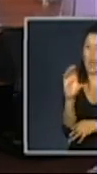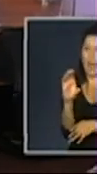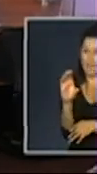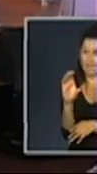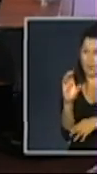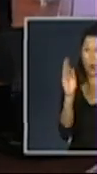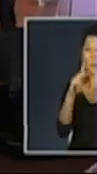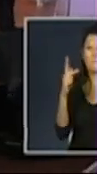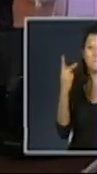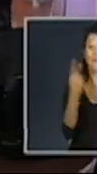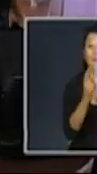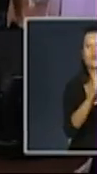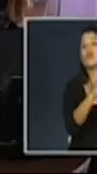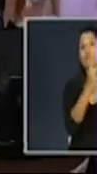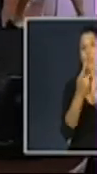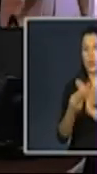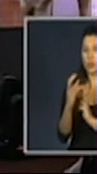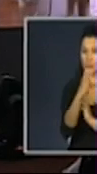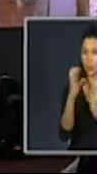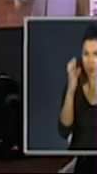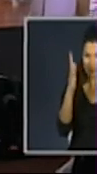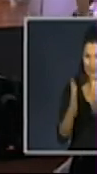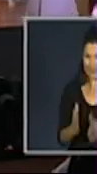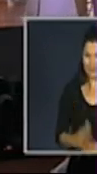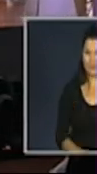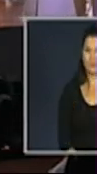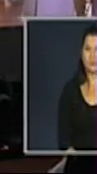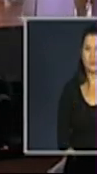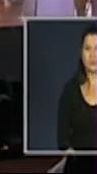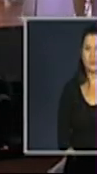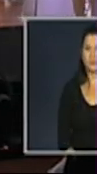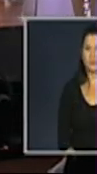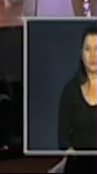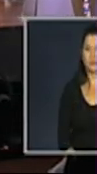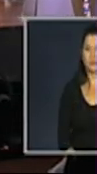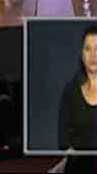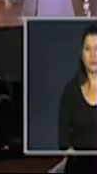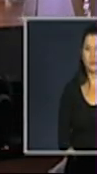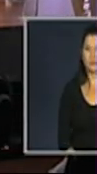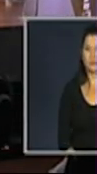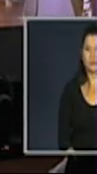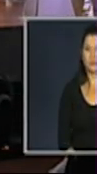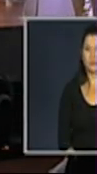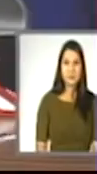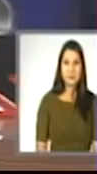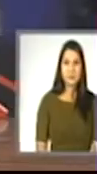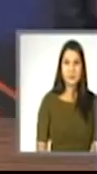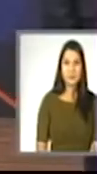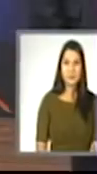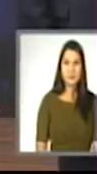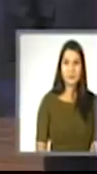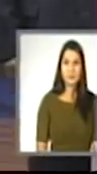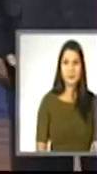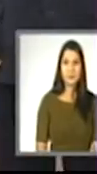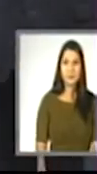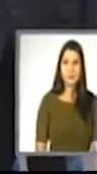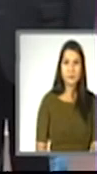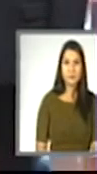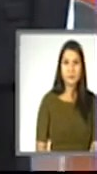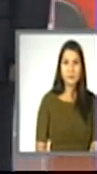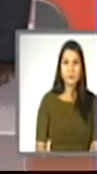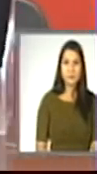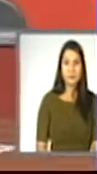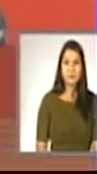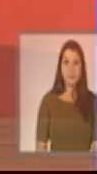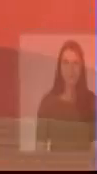última encuesta del Semanario Universidad, CIEP, Semanario Universidad, en las elecciones anteriores, que la publicidad cada vez pesa menos